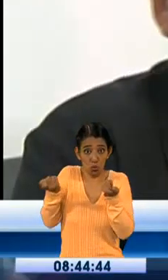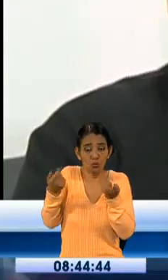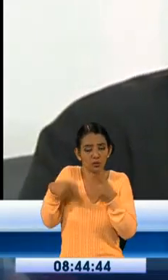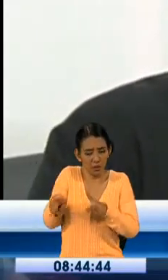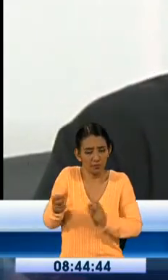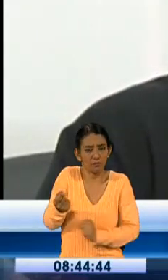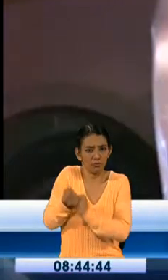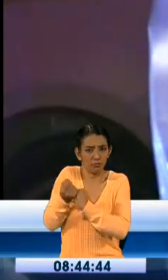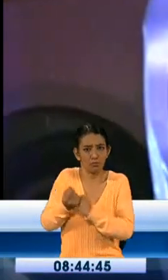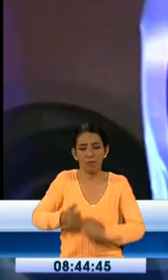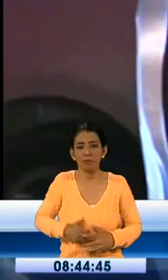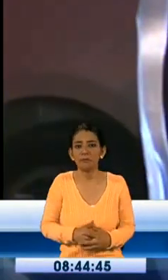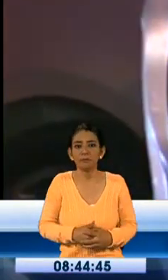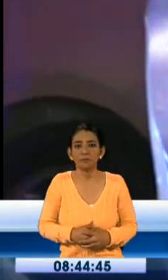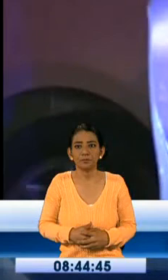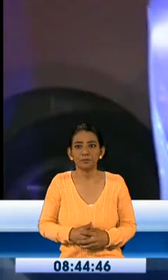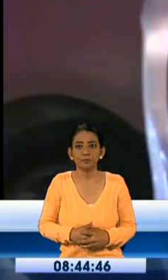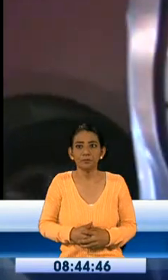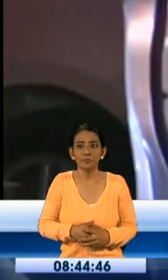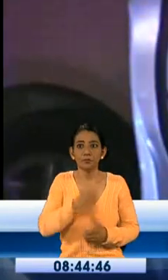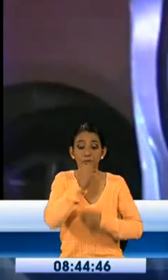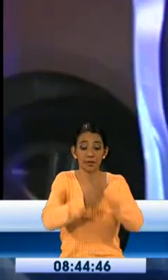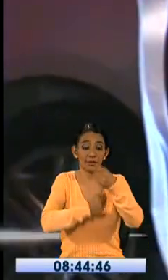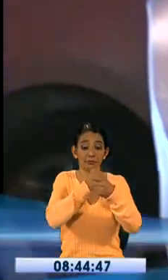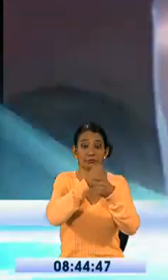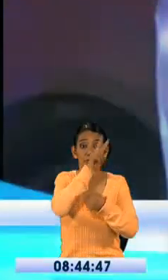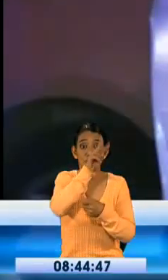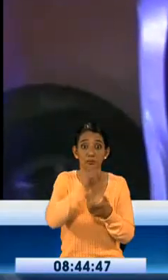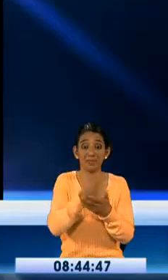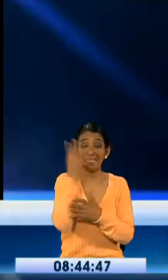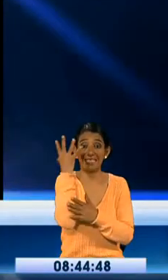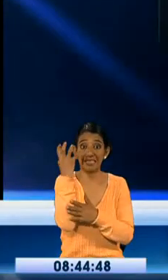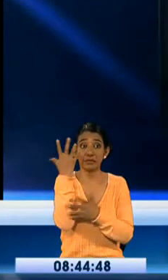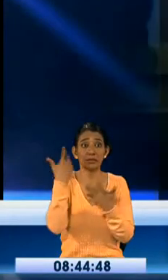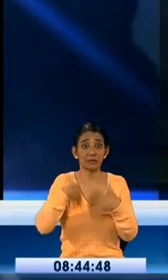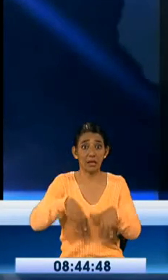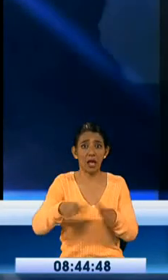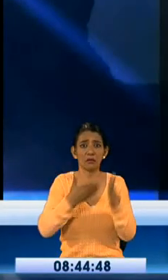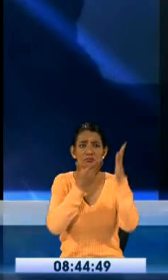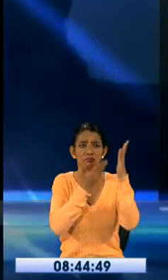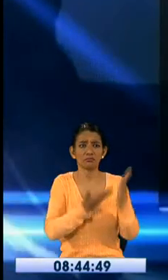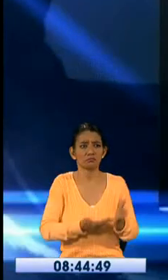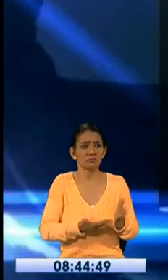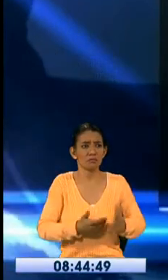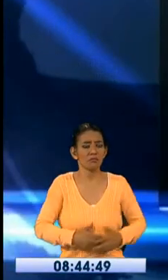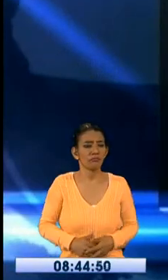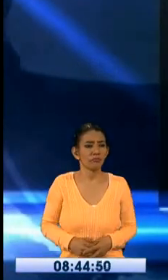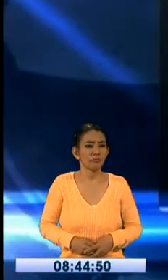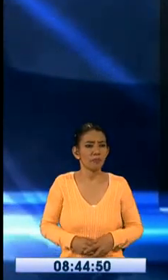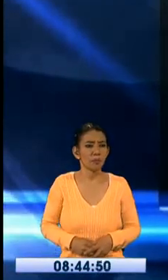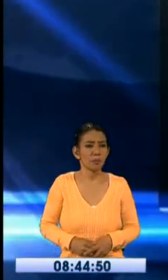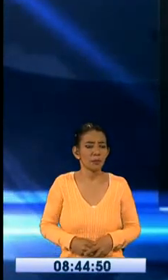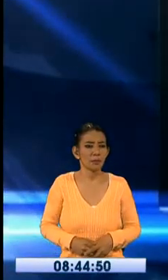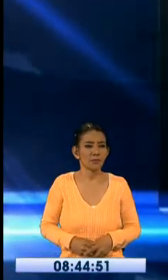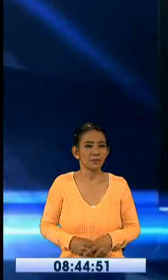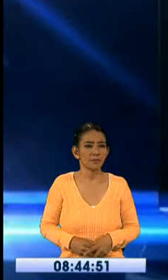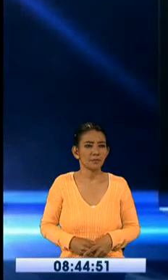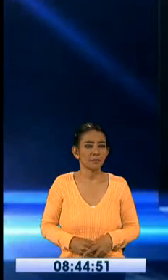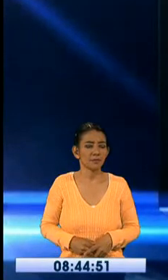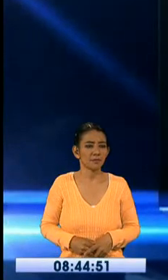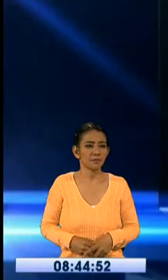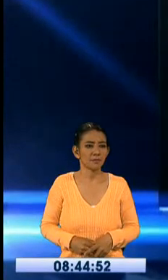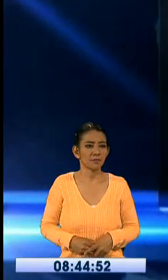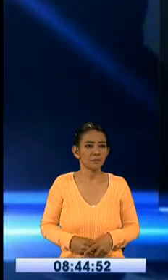nosotros alimentamos. En lo que va del 2015, se han registrado 208 casos de muertes violentas en la zona 8, que